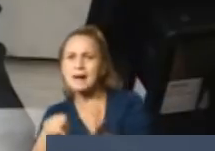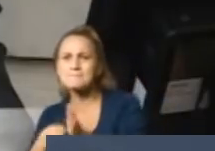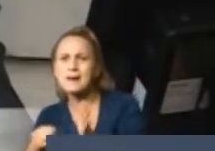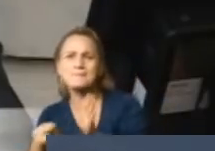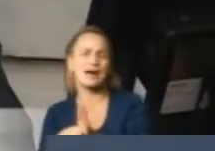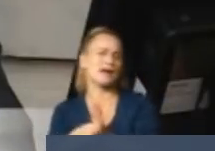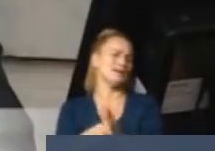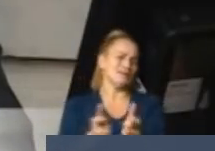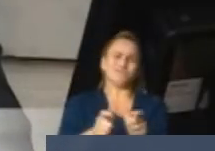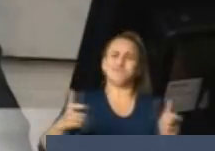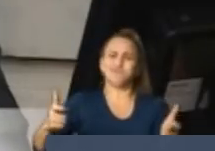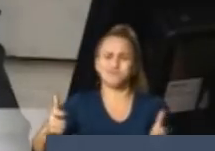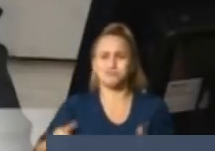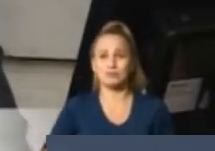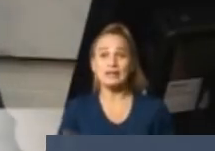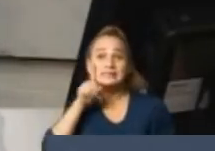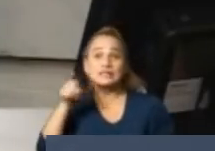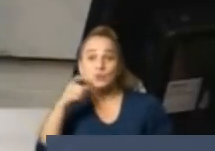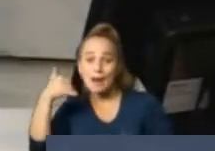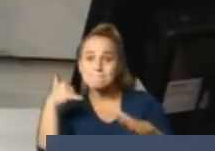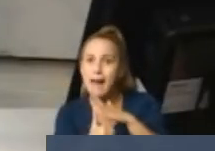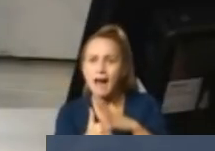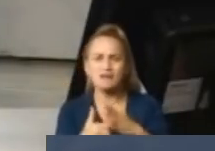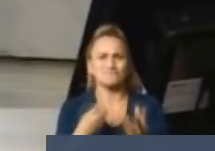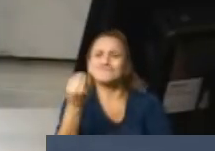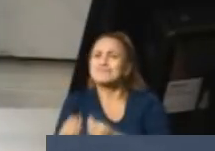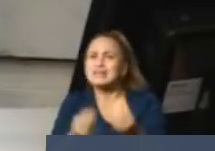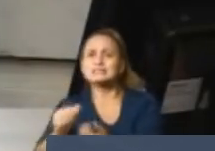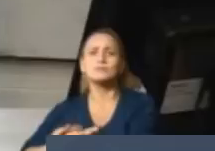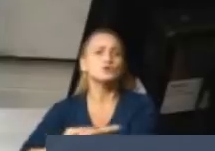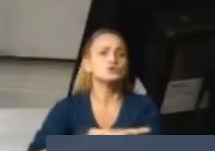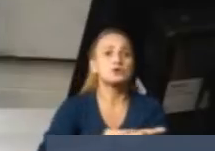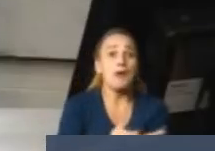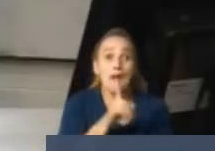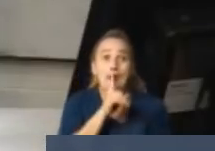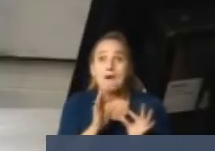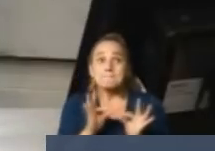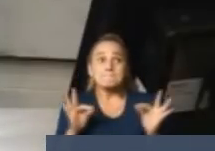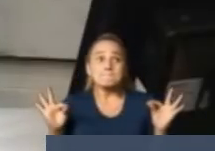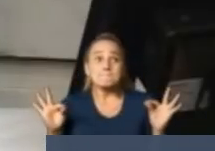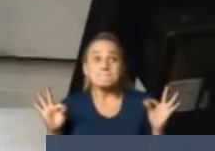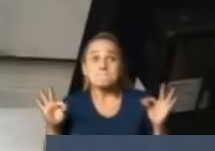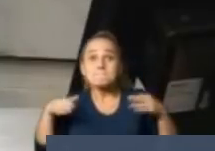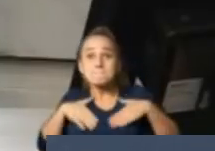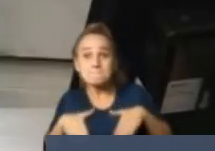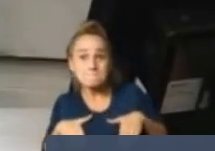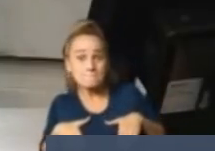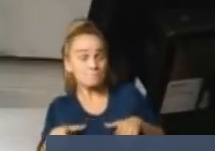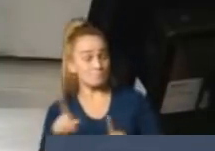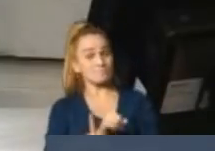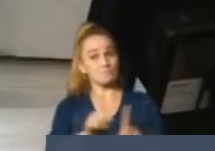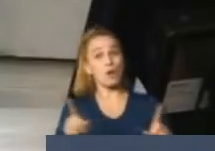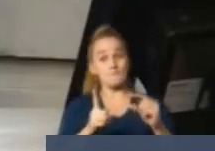hay decenas abusados. ¿Qué hacemos? Nos callamos.